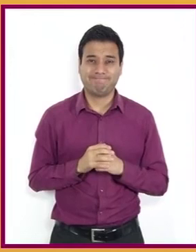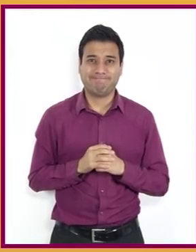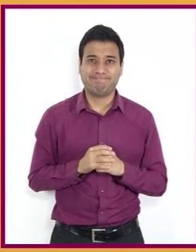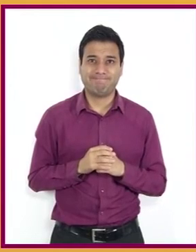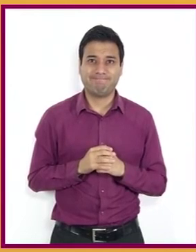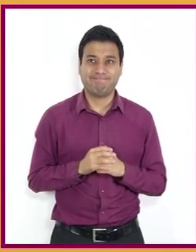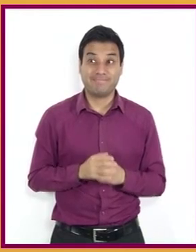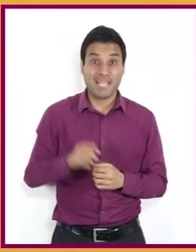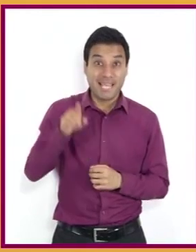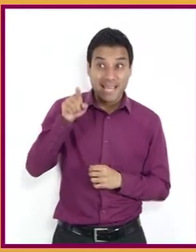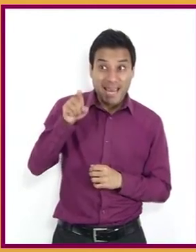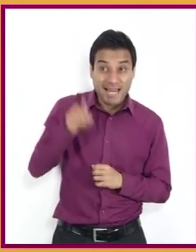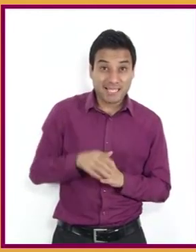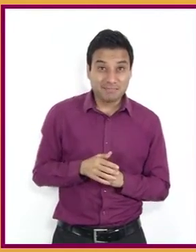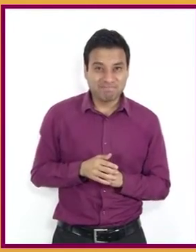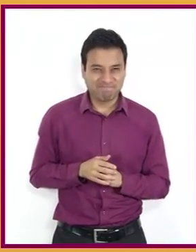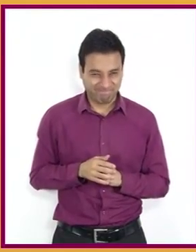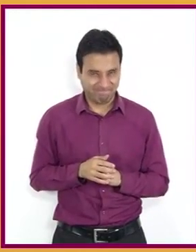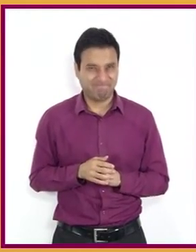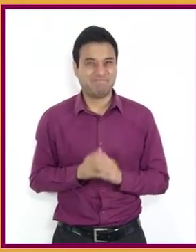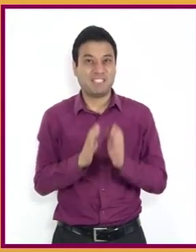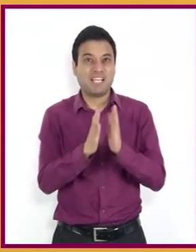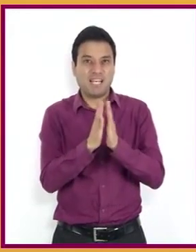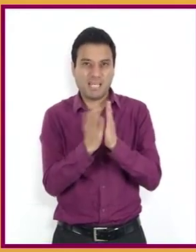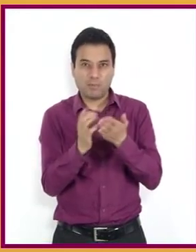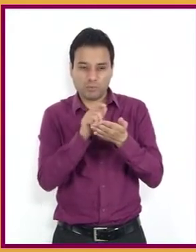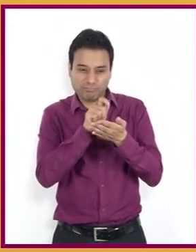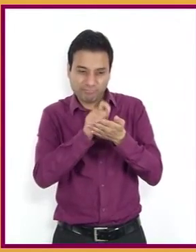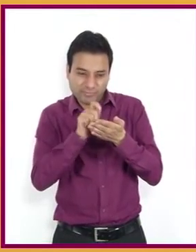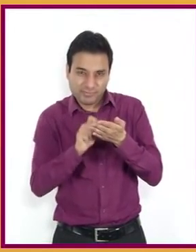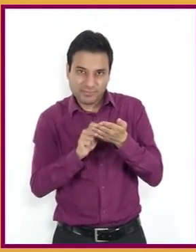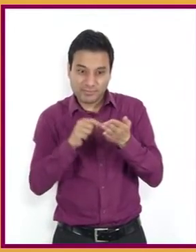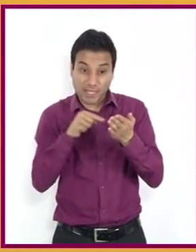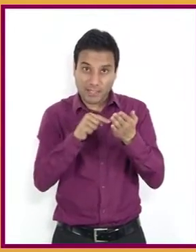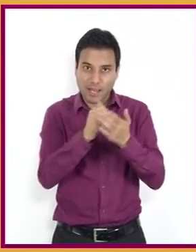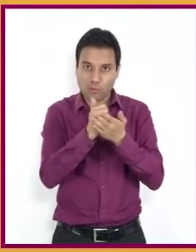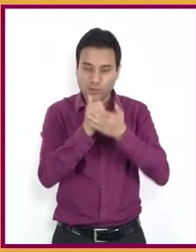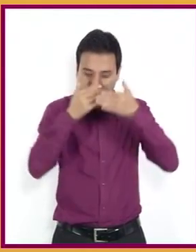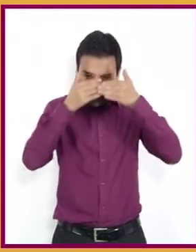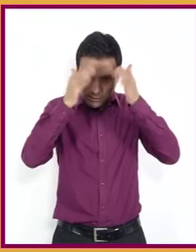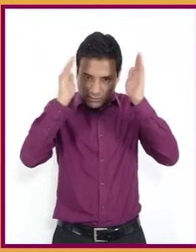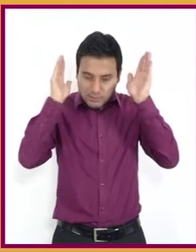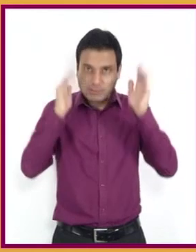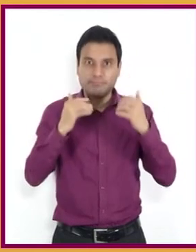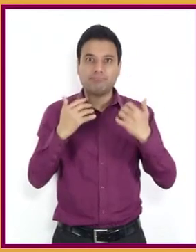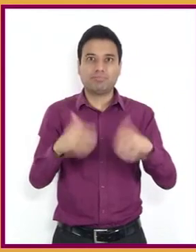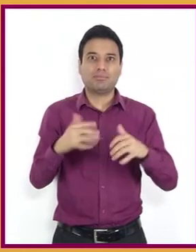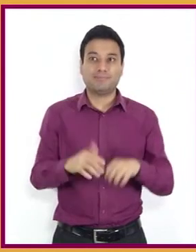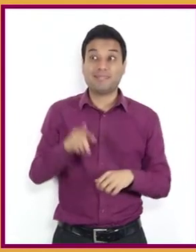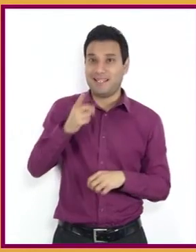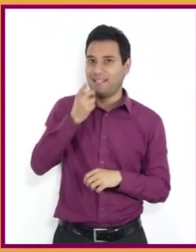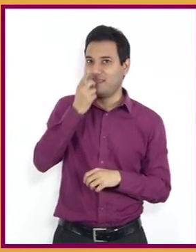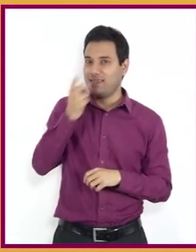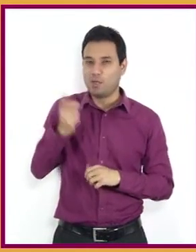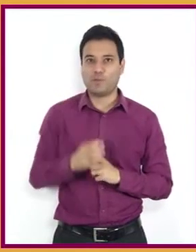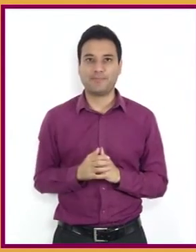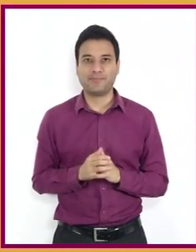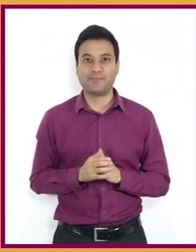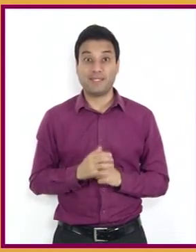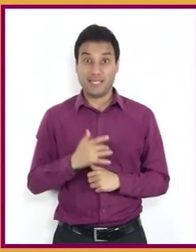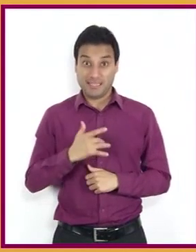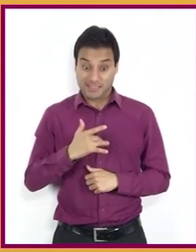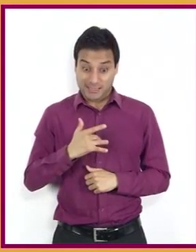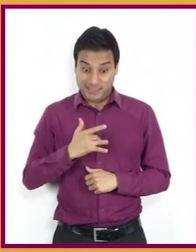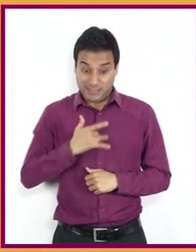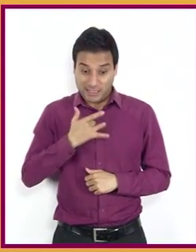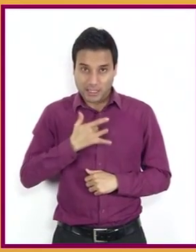Porque fue quien nos enseñó a ver las cosas desde otra perspectiva, como lo dice una de sus frases más célebres: donde los sentidos nos